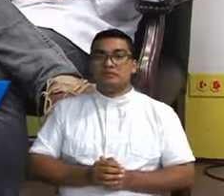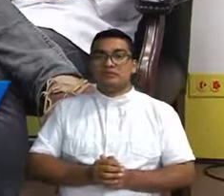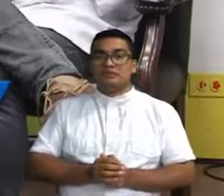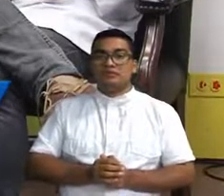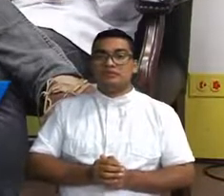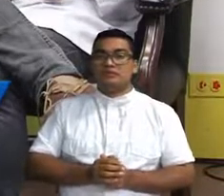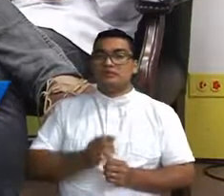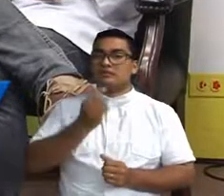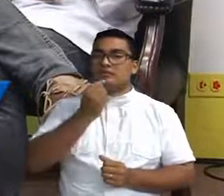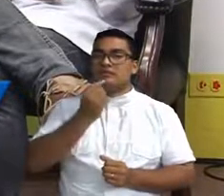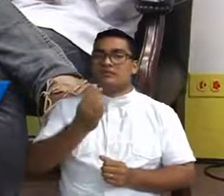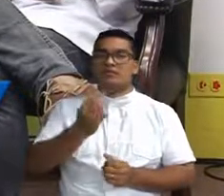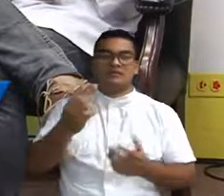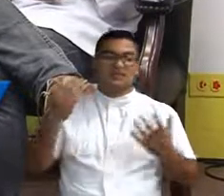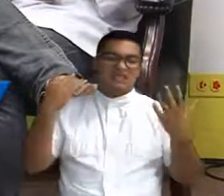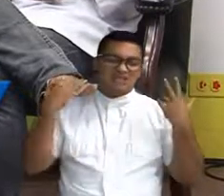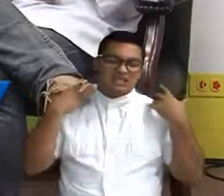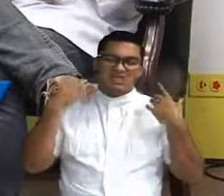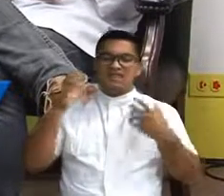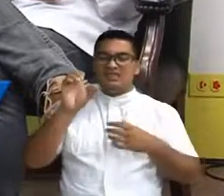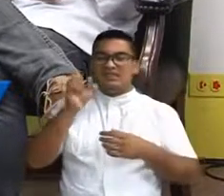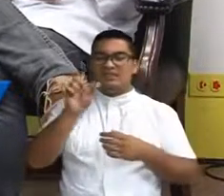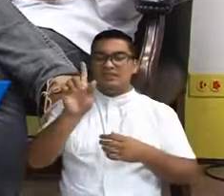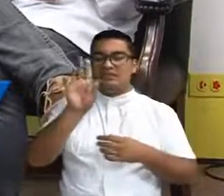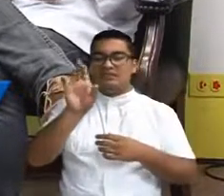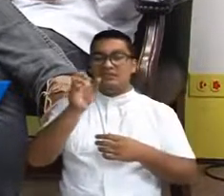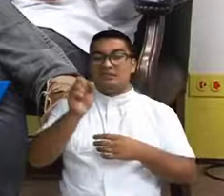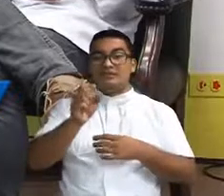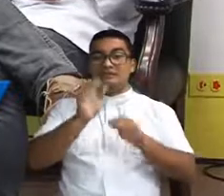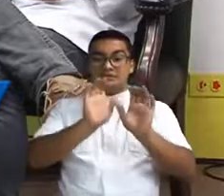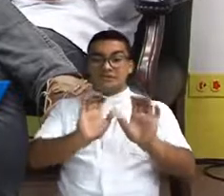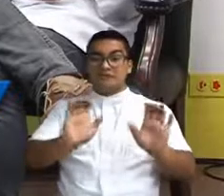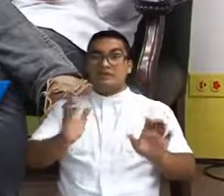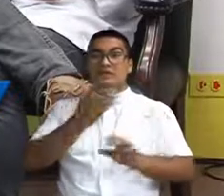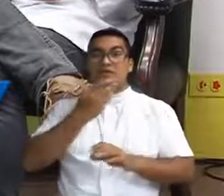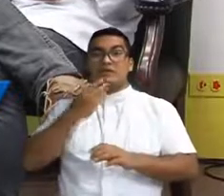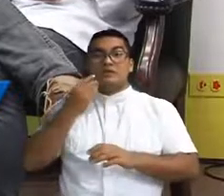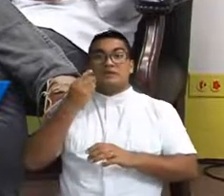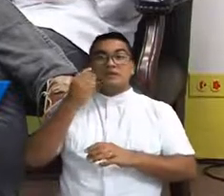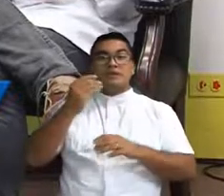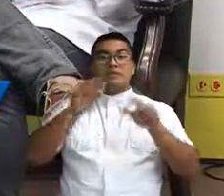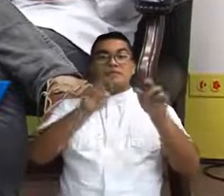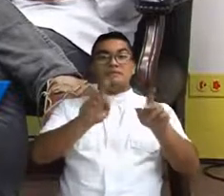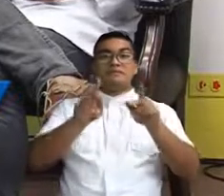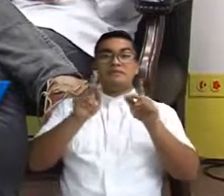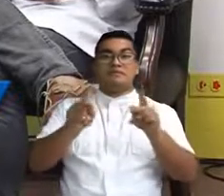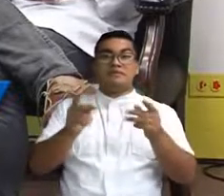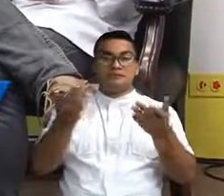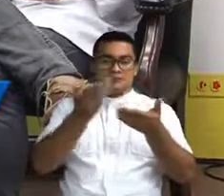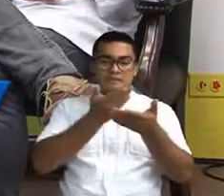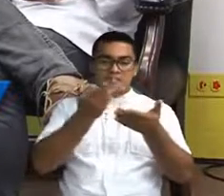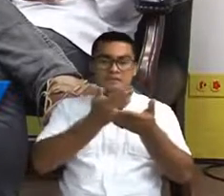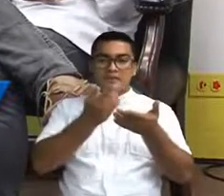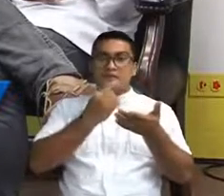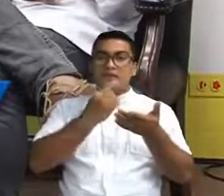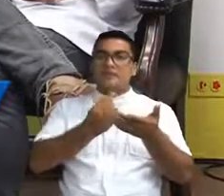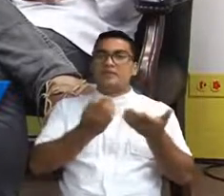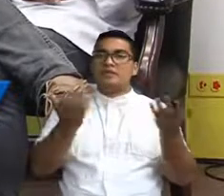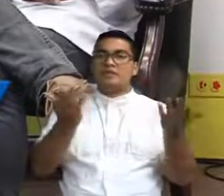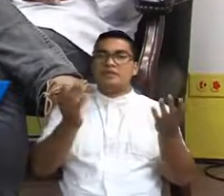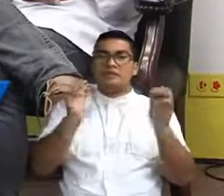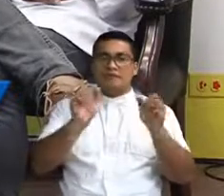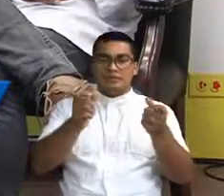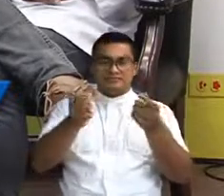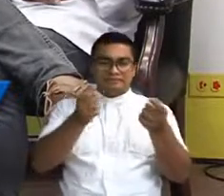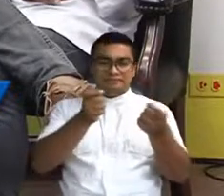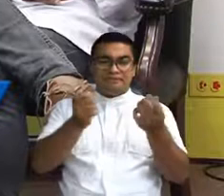mencionaba, el estrés que se causa en niños, en adolescentes, en personas que están en etapa de estudio, ¿cómo se puede controlar